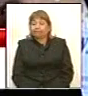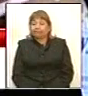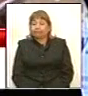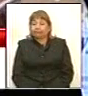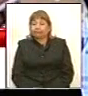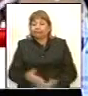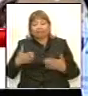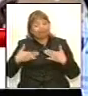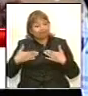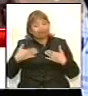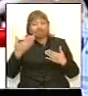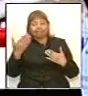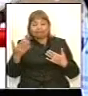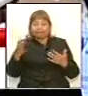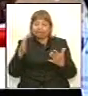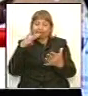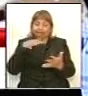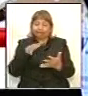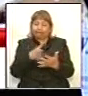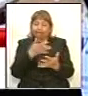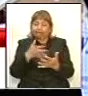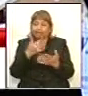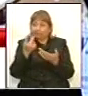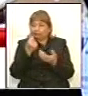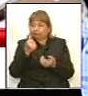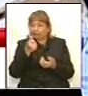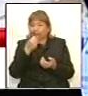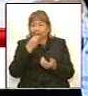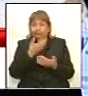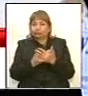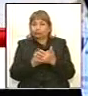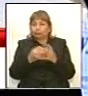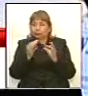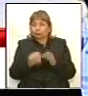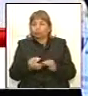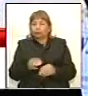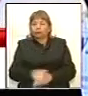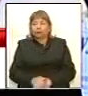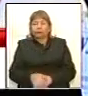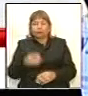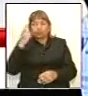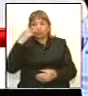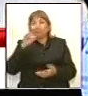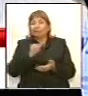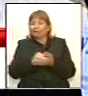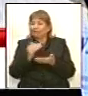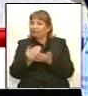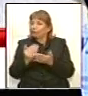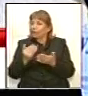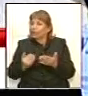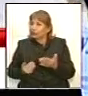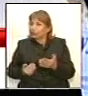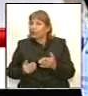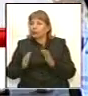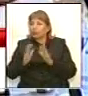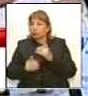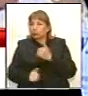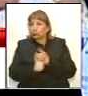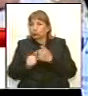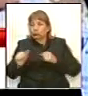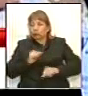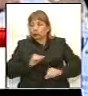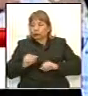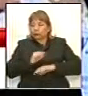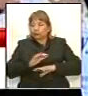lo felicito por los estudios prospectivos. Yo creo que el manejo de tendencias es fundamental para prevenir los riesgos y